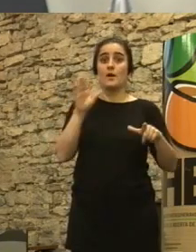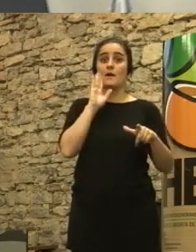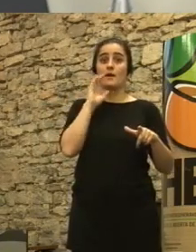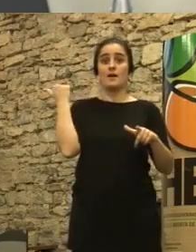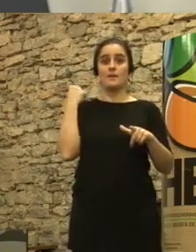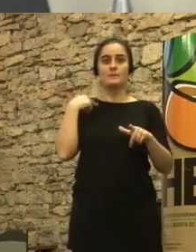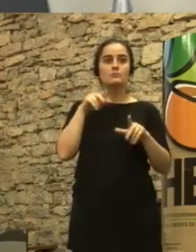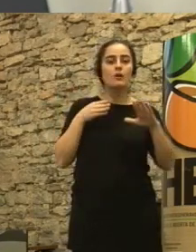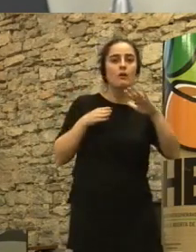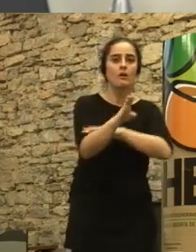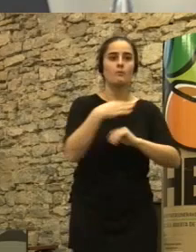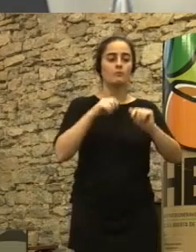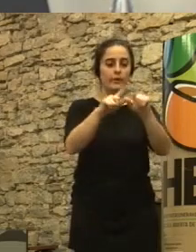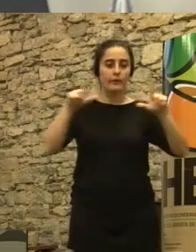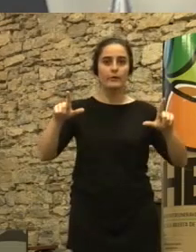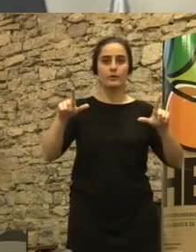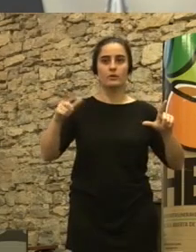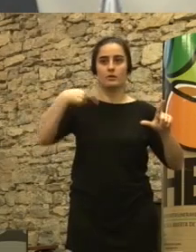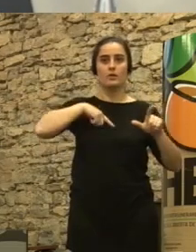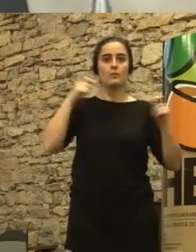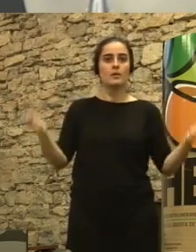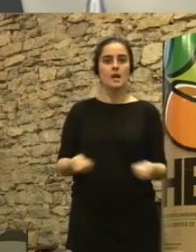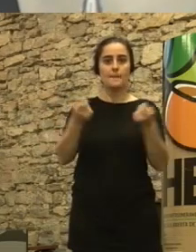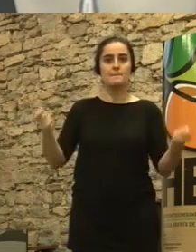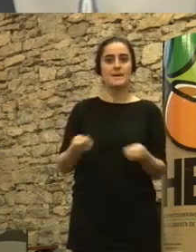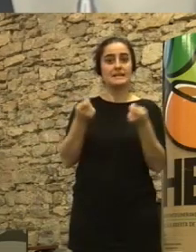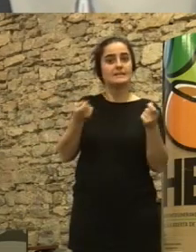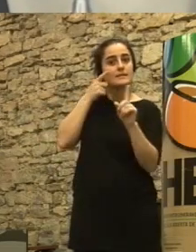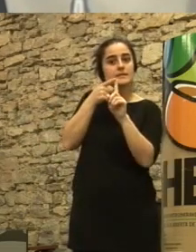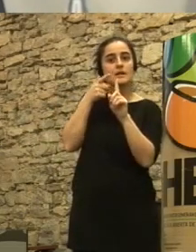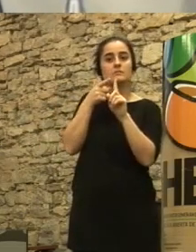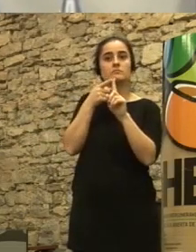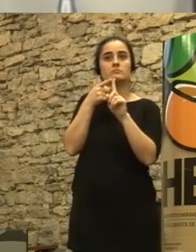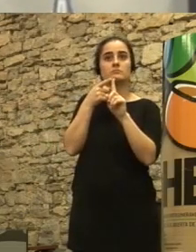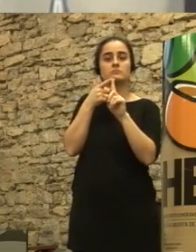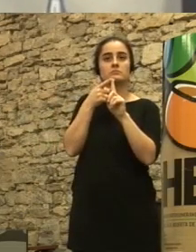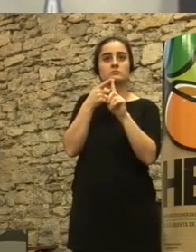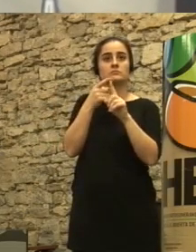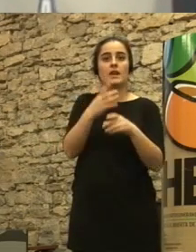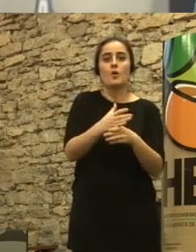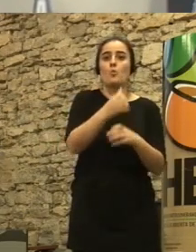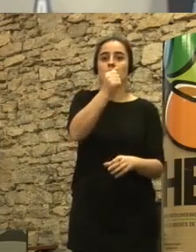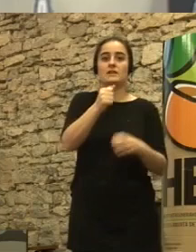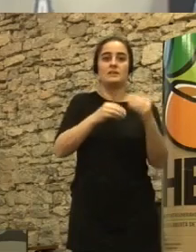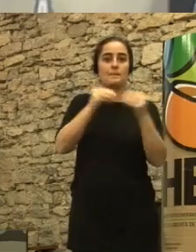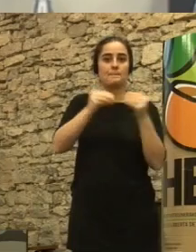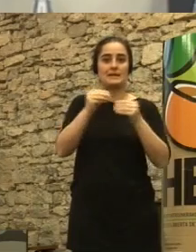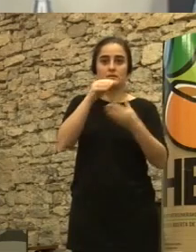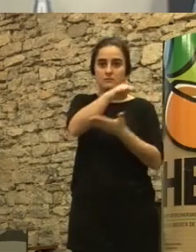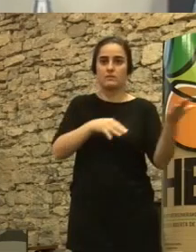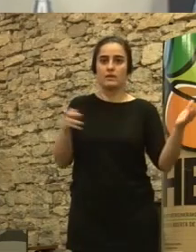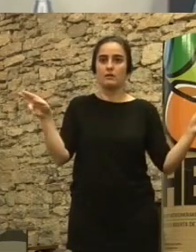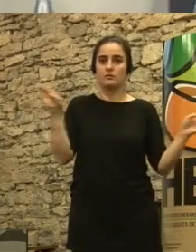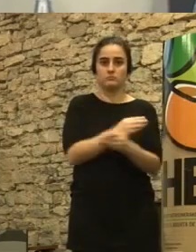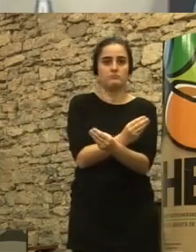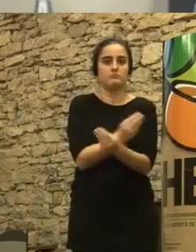pone a disposición y podemos hacer una campaña y eliminar esas botellas de plástico de Barcelona,